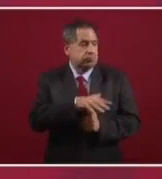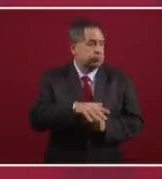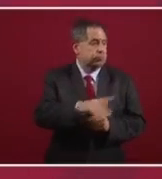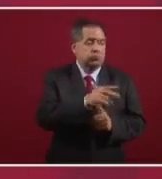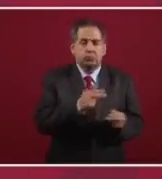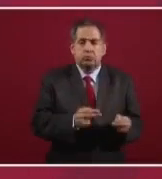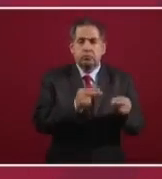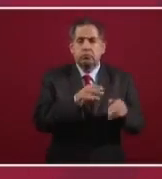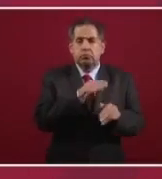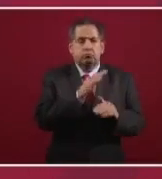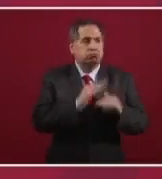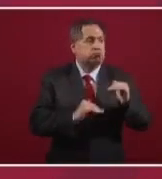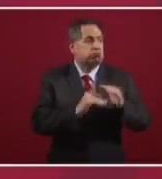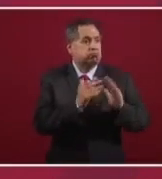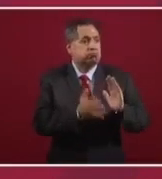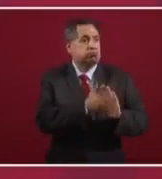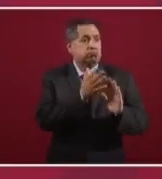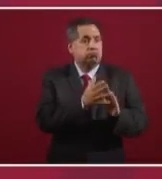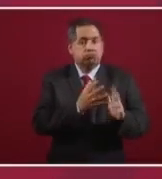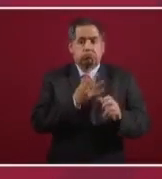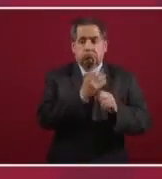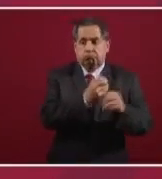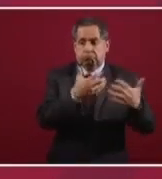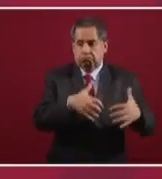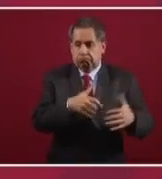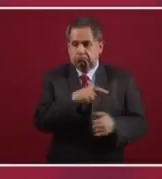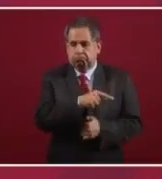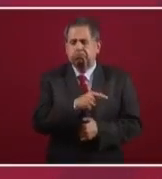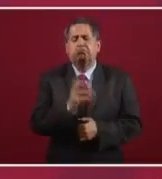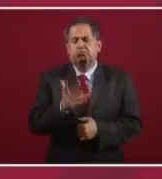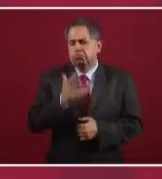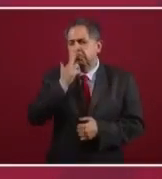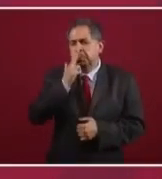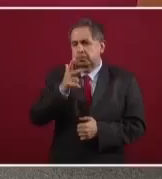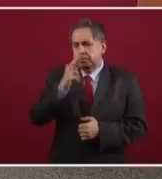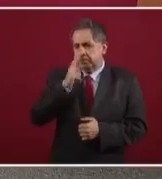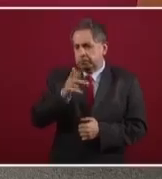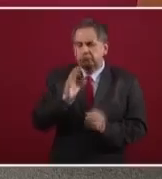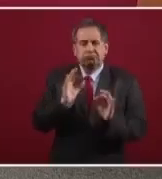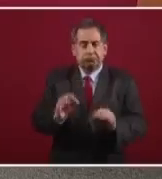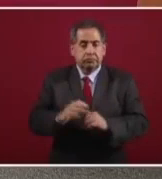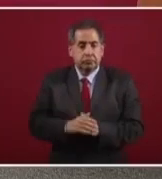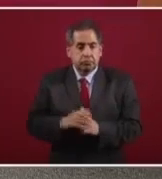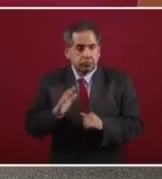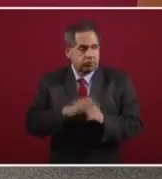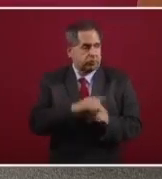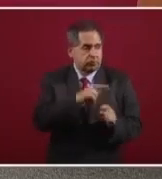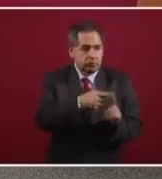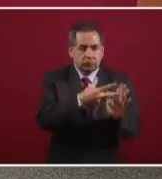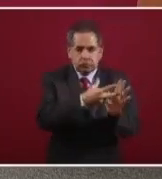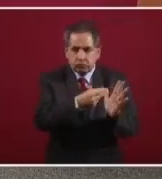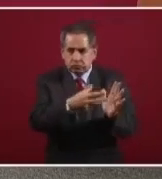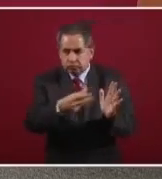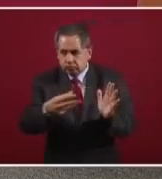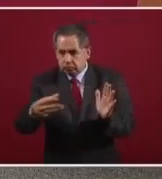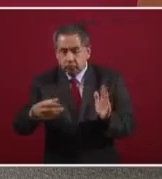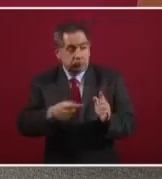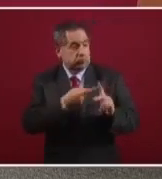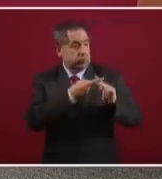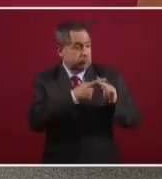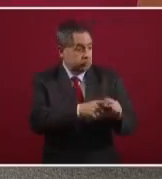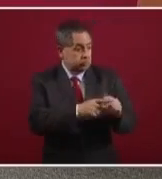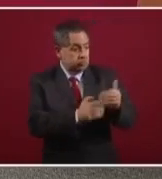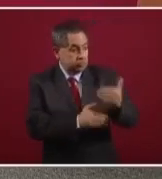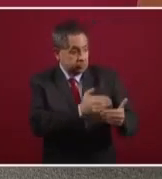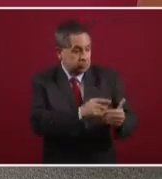construcción, que es muy importante porque tiene un efecto multiplicador. Con la industria de la